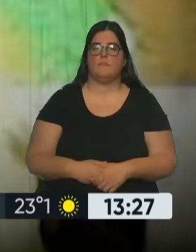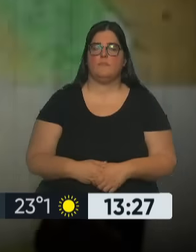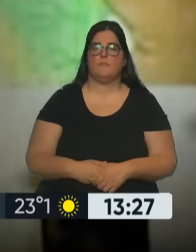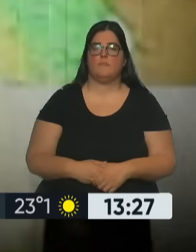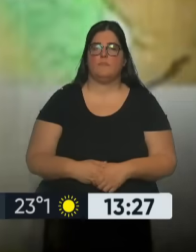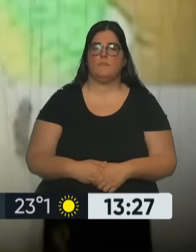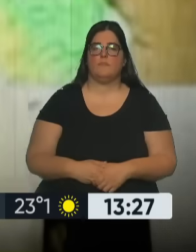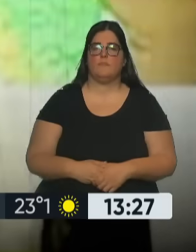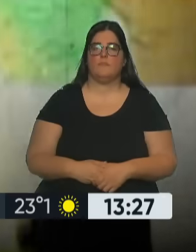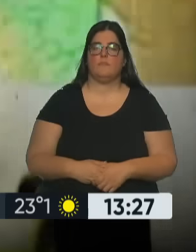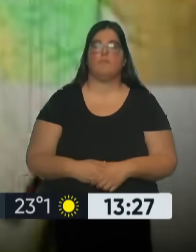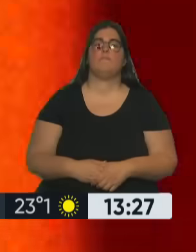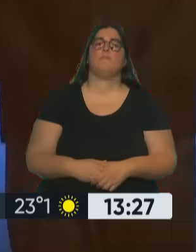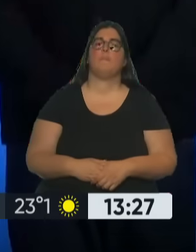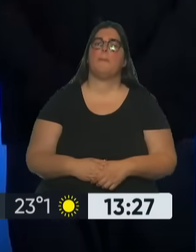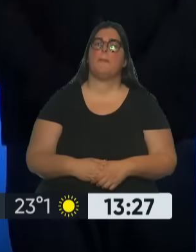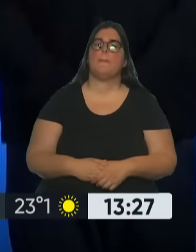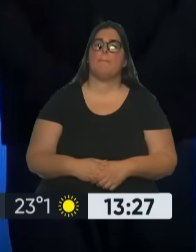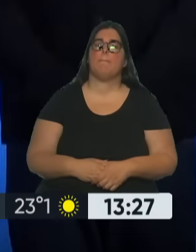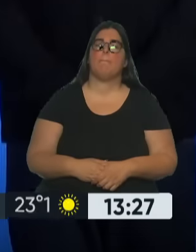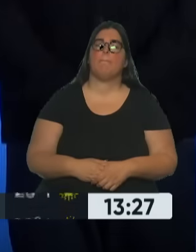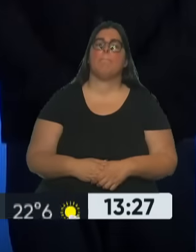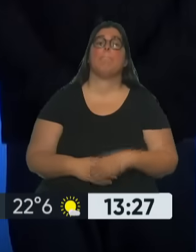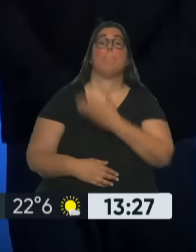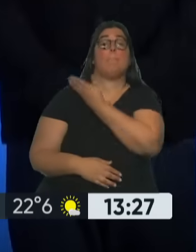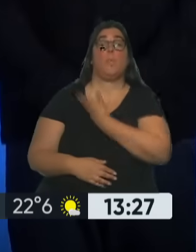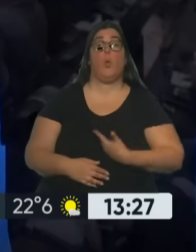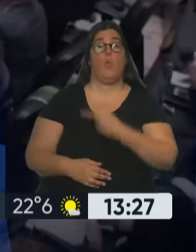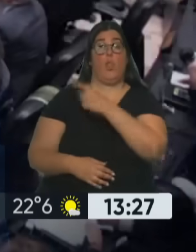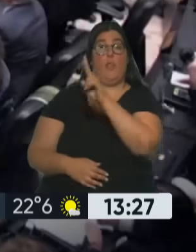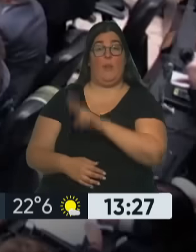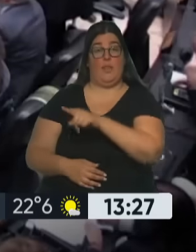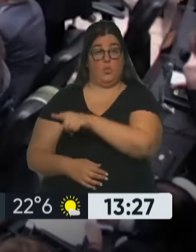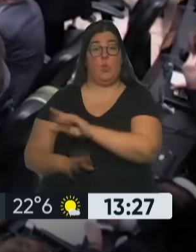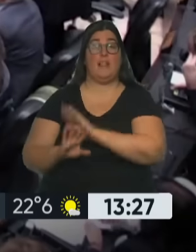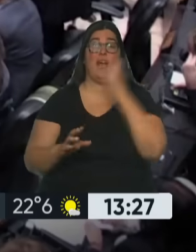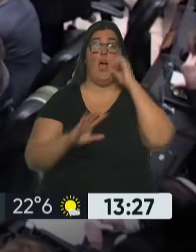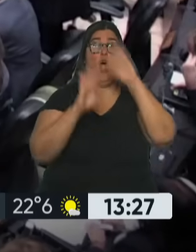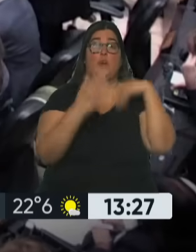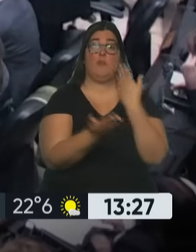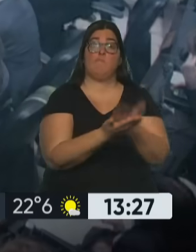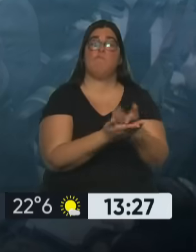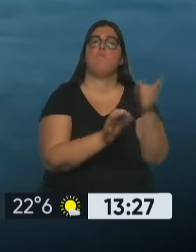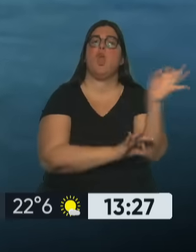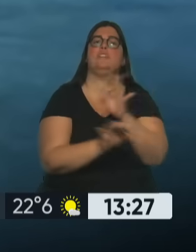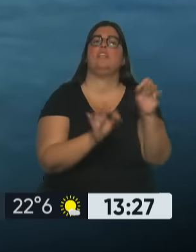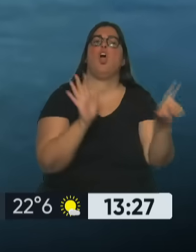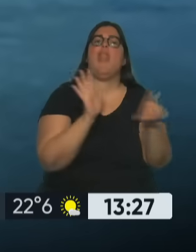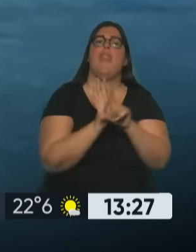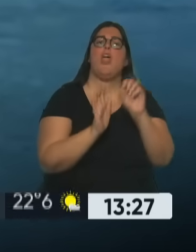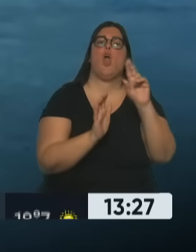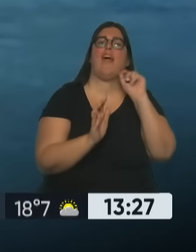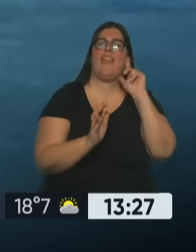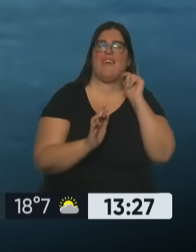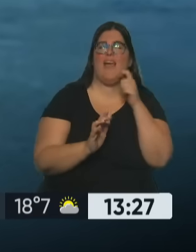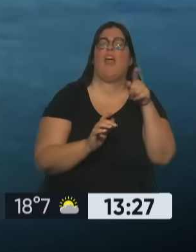Es el mapa de Venezuela. El gobierno de Venezuela envió al Parlamento el proyecto denominado Ley Orgánica por la Defensa de